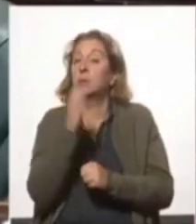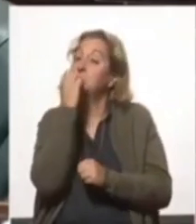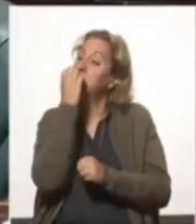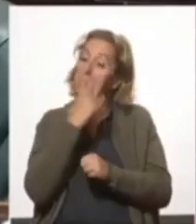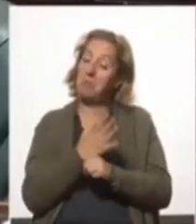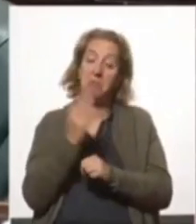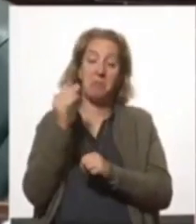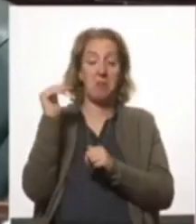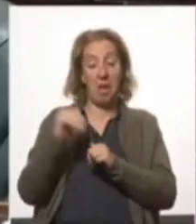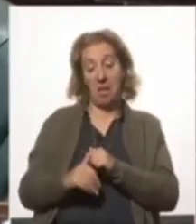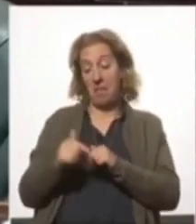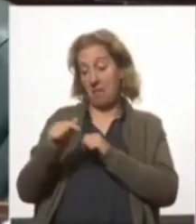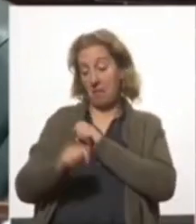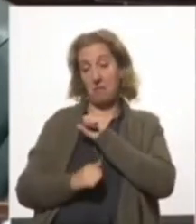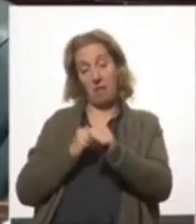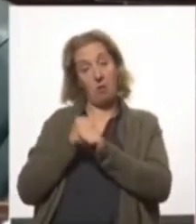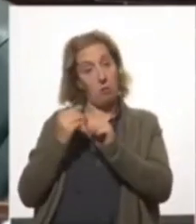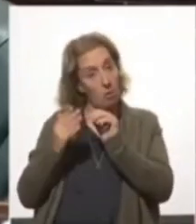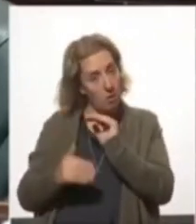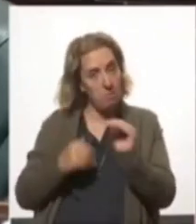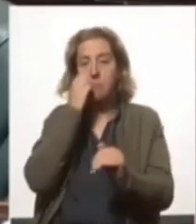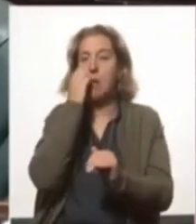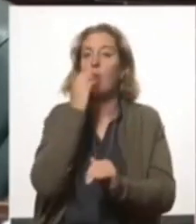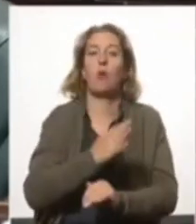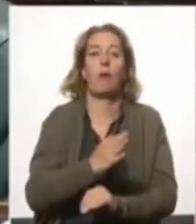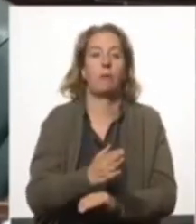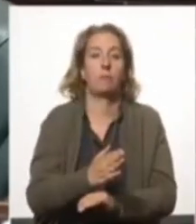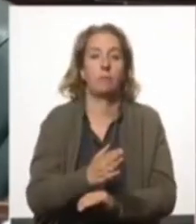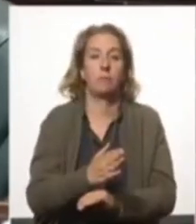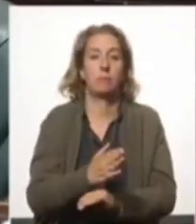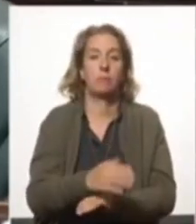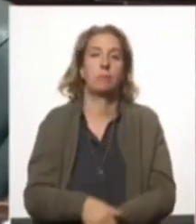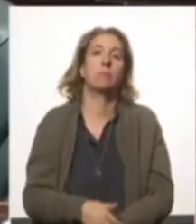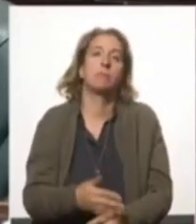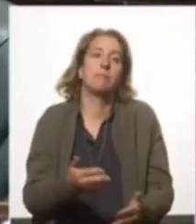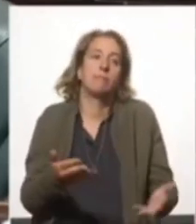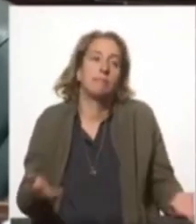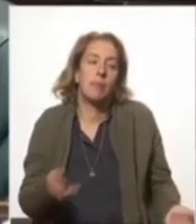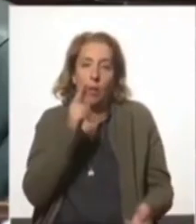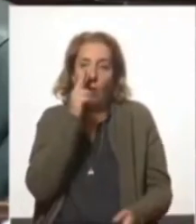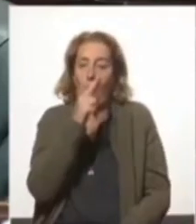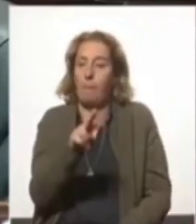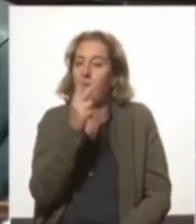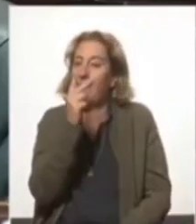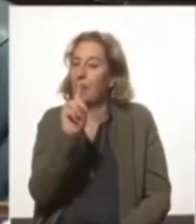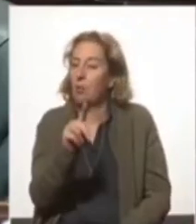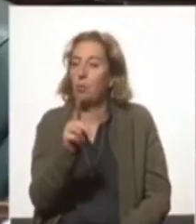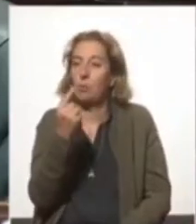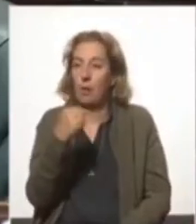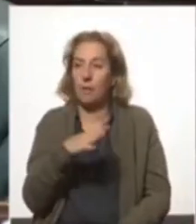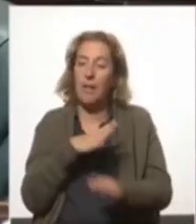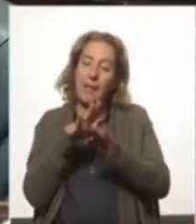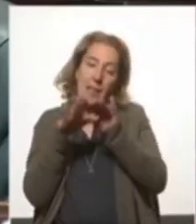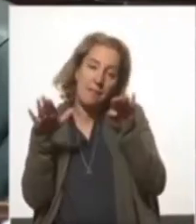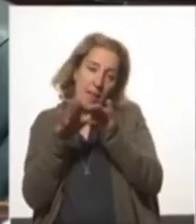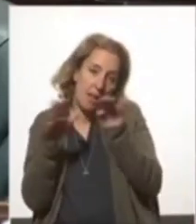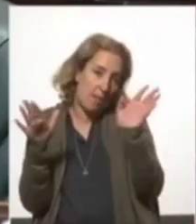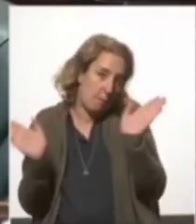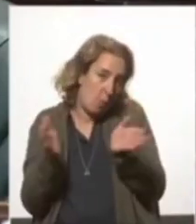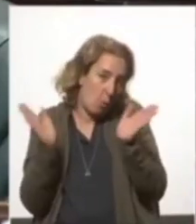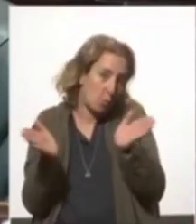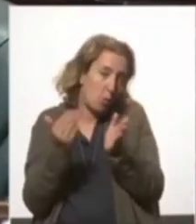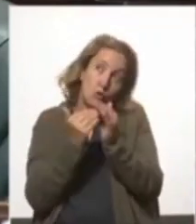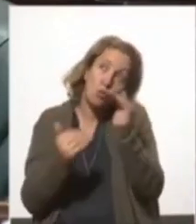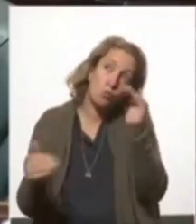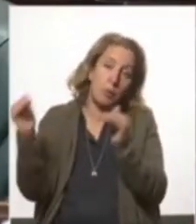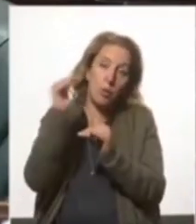y encima vamos a ir más allá. O sea, el 2021 tendría niveles de productos superiores